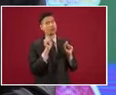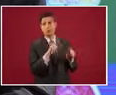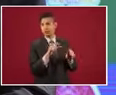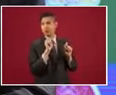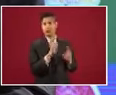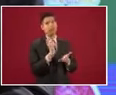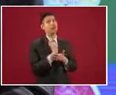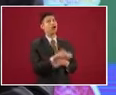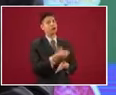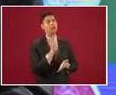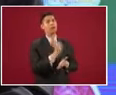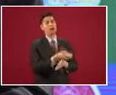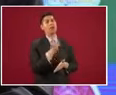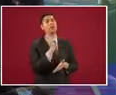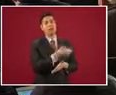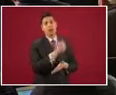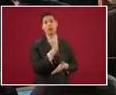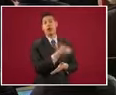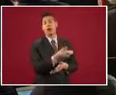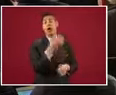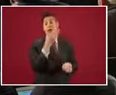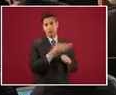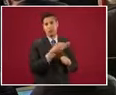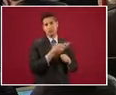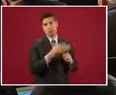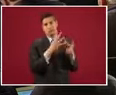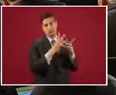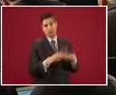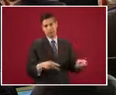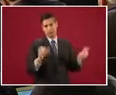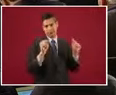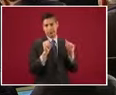van también a explicar